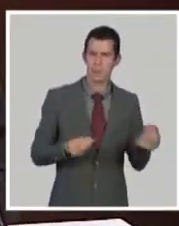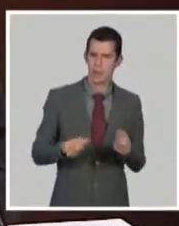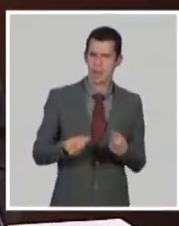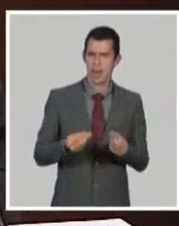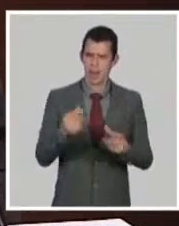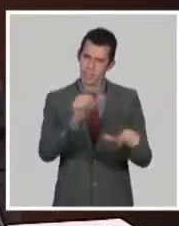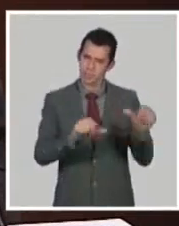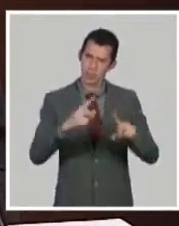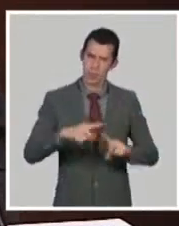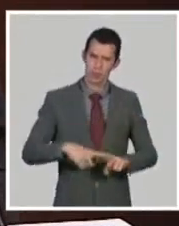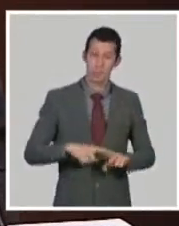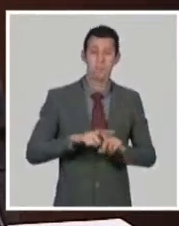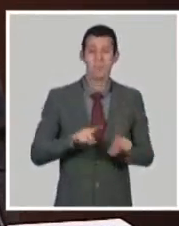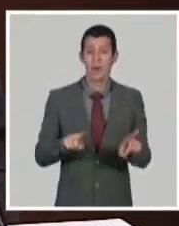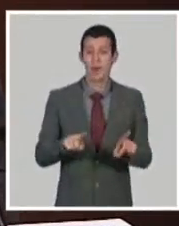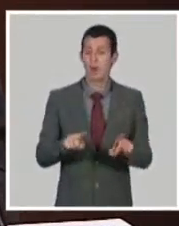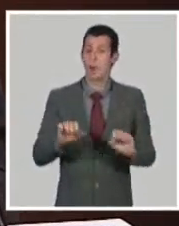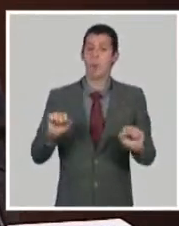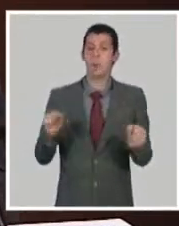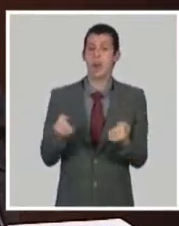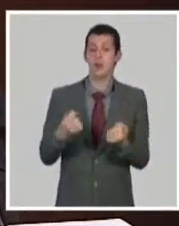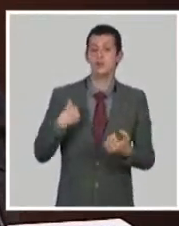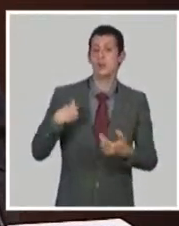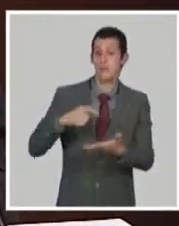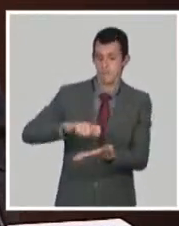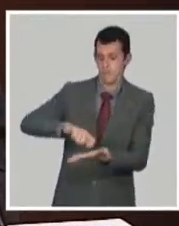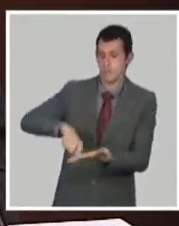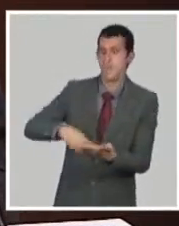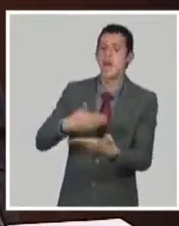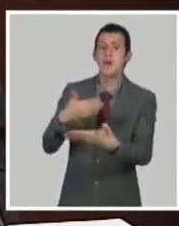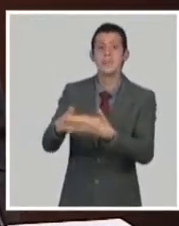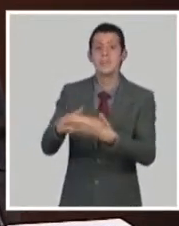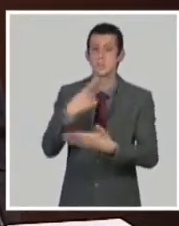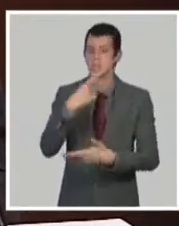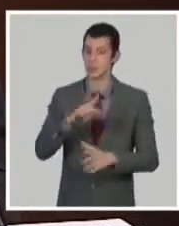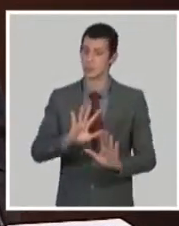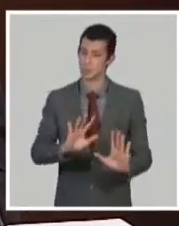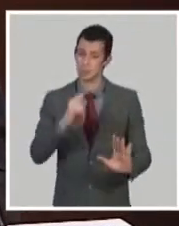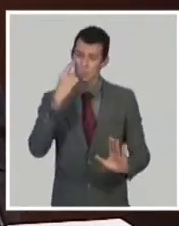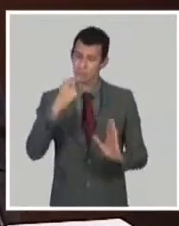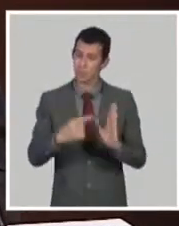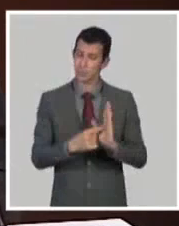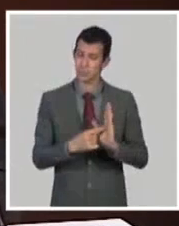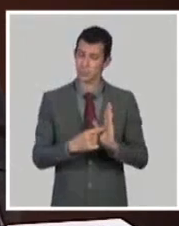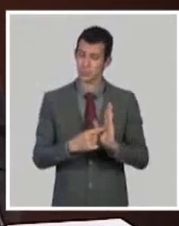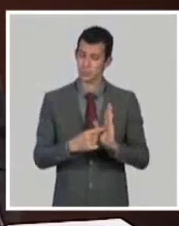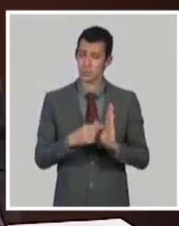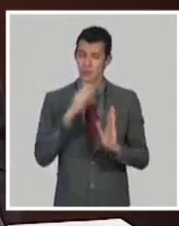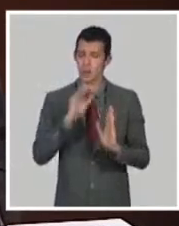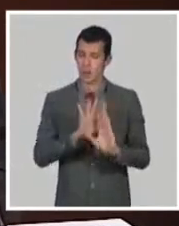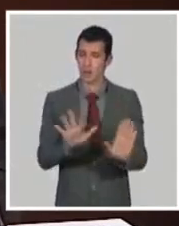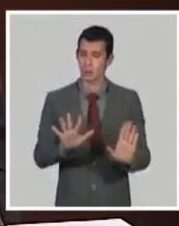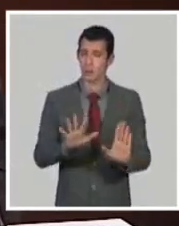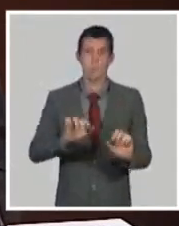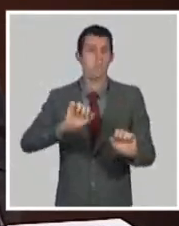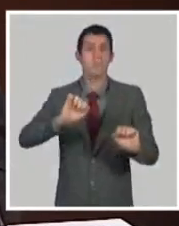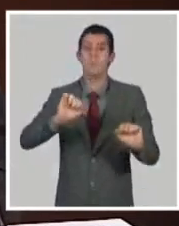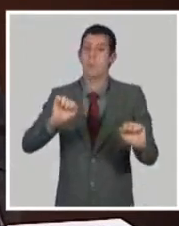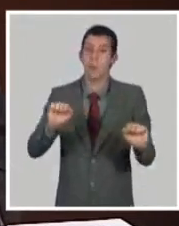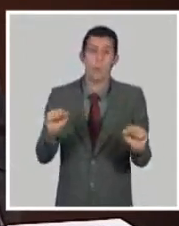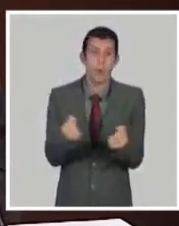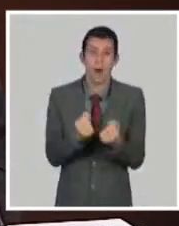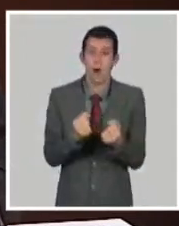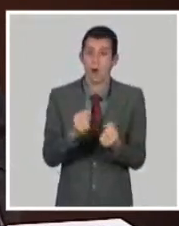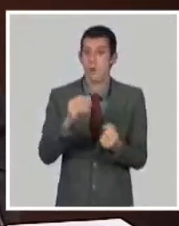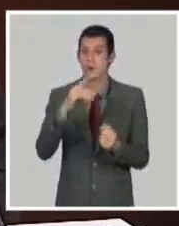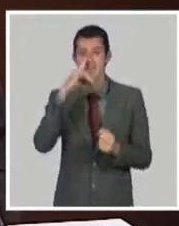que provengan del mercado de los Estados Unidos. Eso lo estamos viviendo hoy con mucha fuerza y esas son de las cosas también que nos han obligado también a